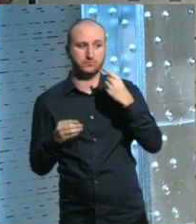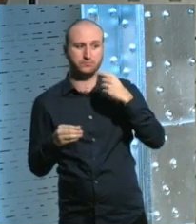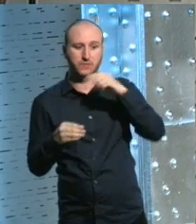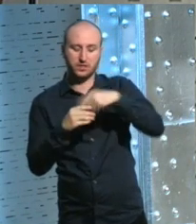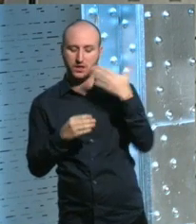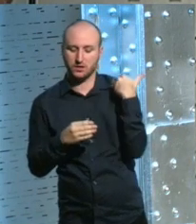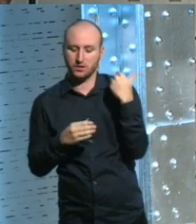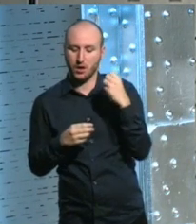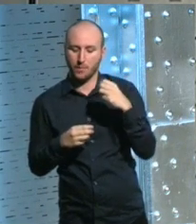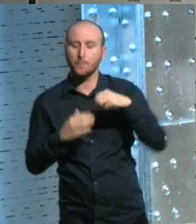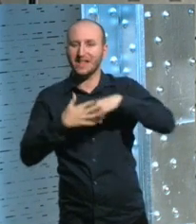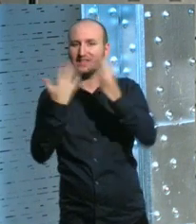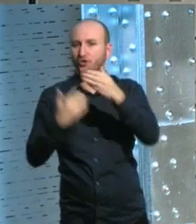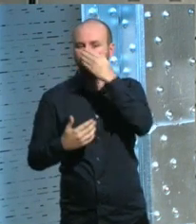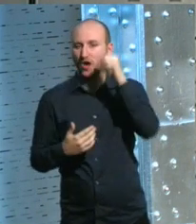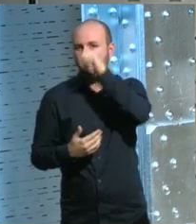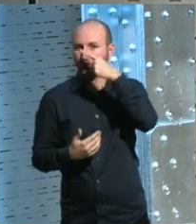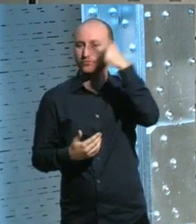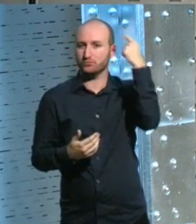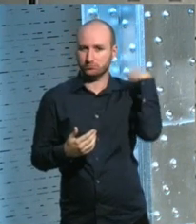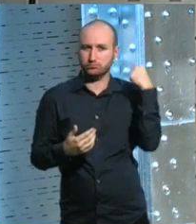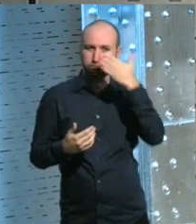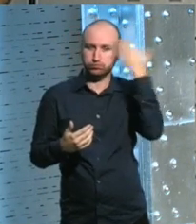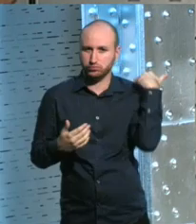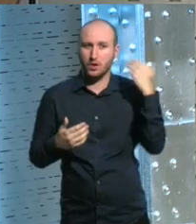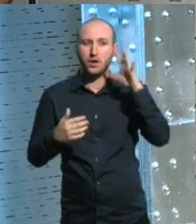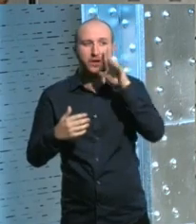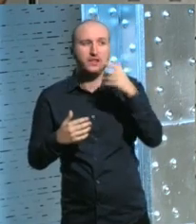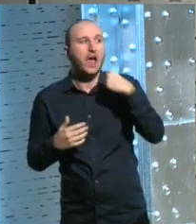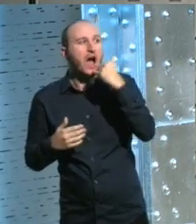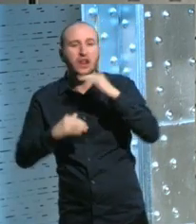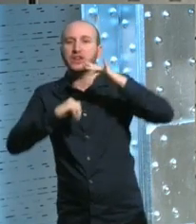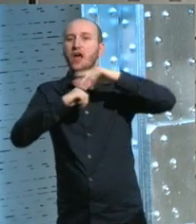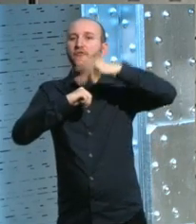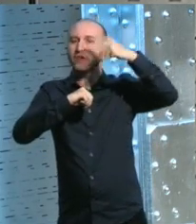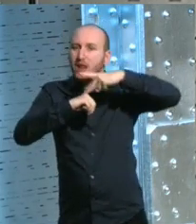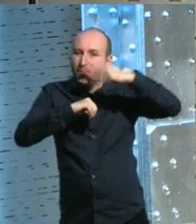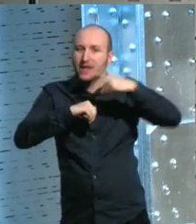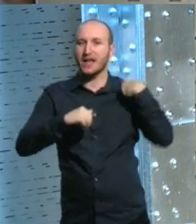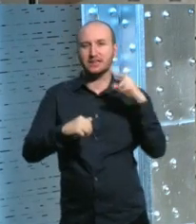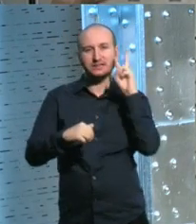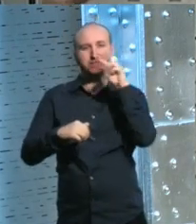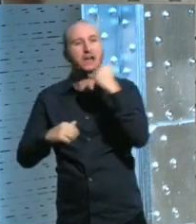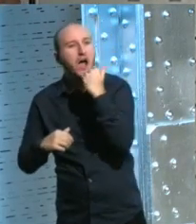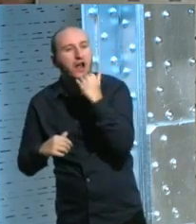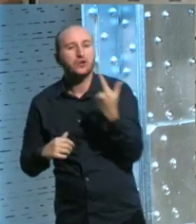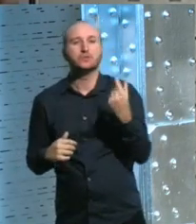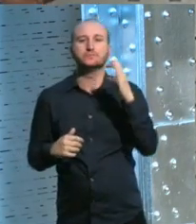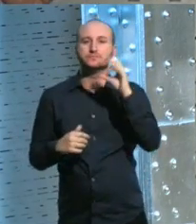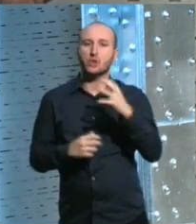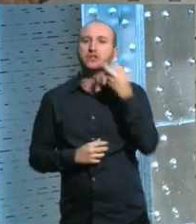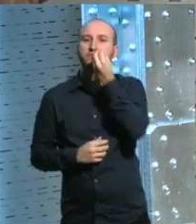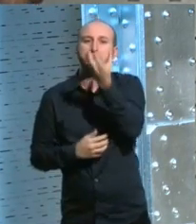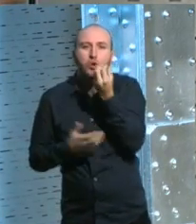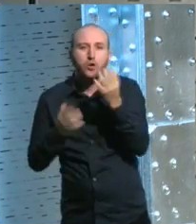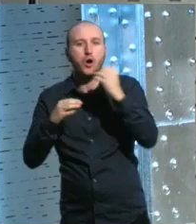18 años. Escribo, entonces uno oye hablar de algo que pasa en Filipinas, de algo que pasa en Shanghái, de algo que pasa en Tokio, entonces hay